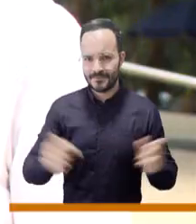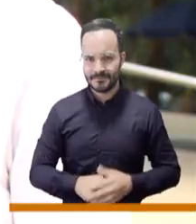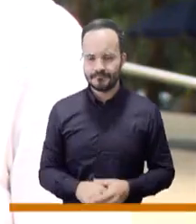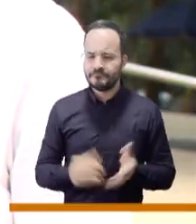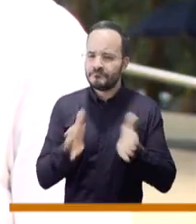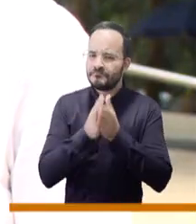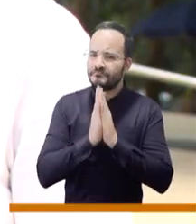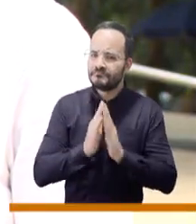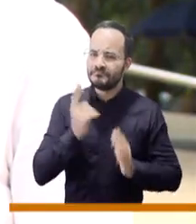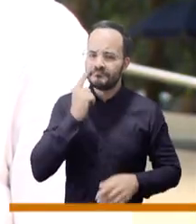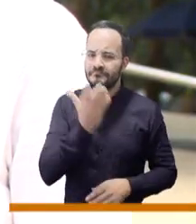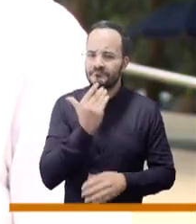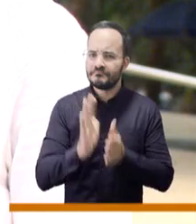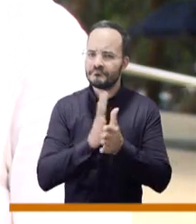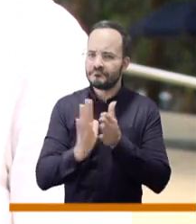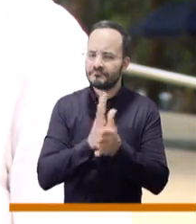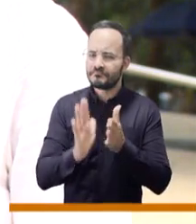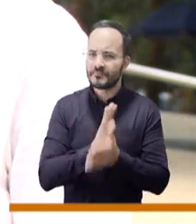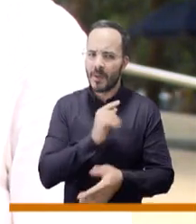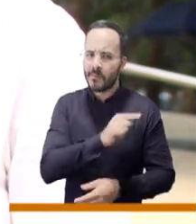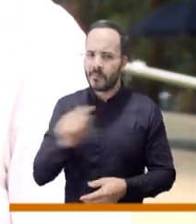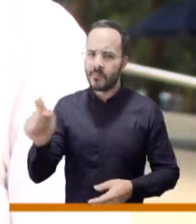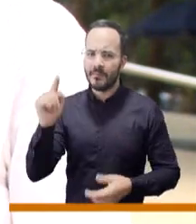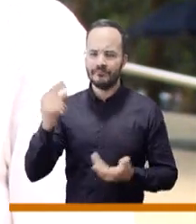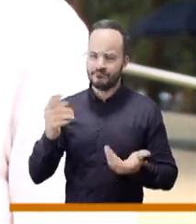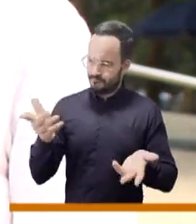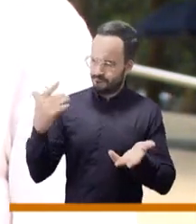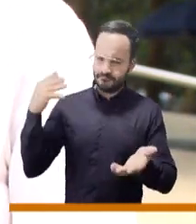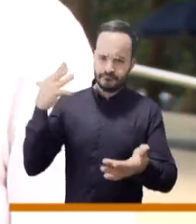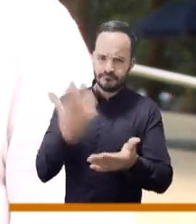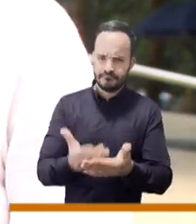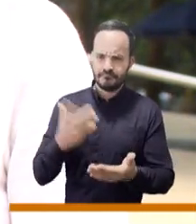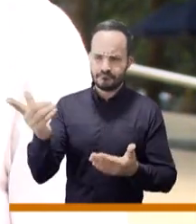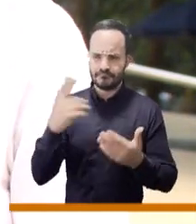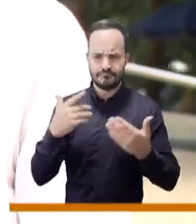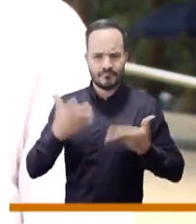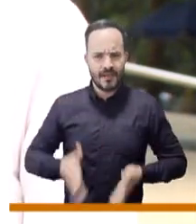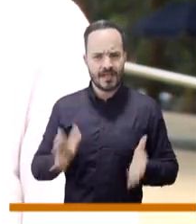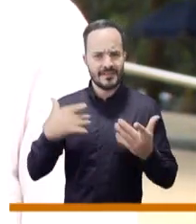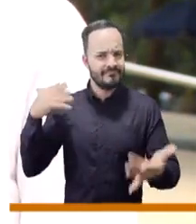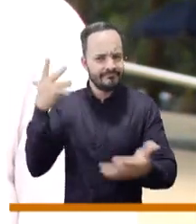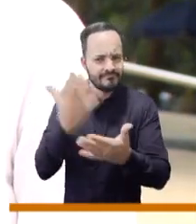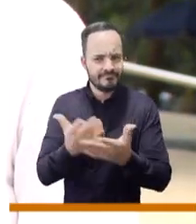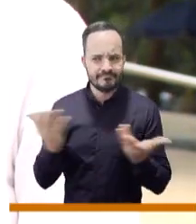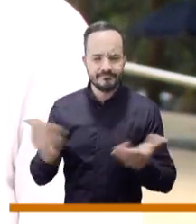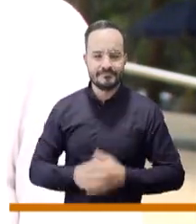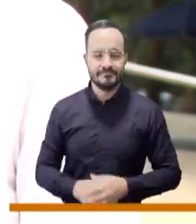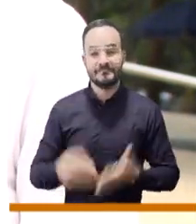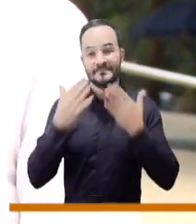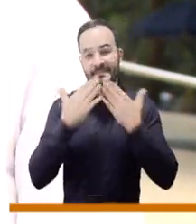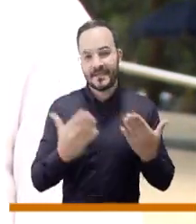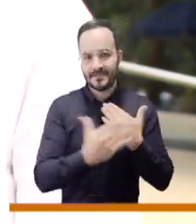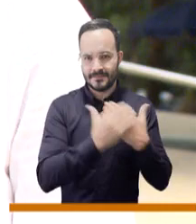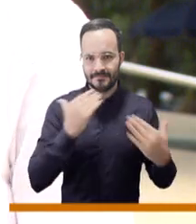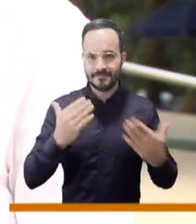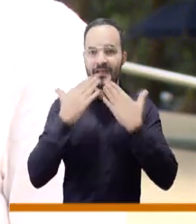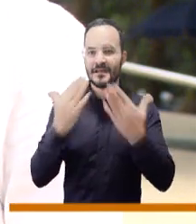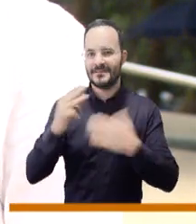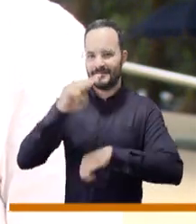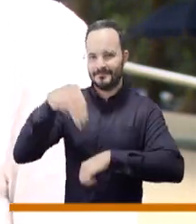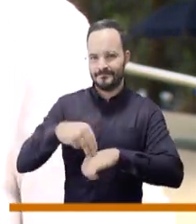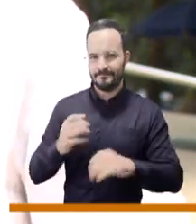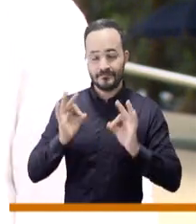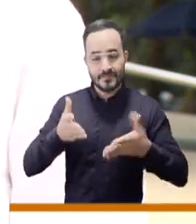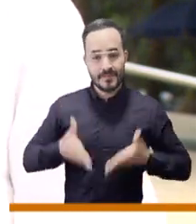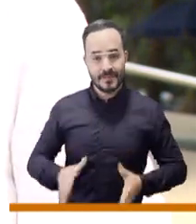poco más acerca de esa trayectoria, de esos orígenes. Gracias, Catherine, por la invitación. Gracias a Telemedellín. Bueno, yo soy de